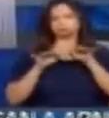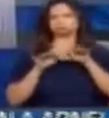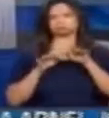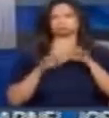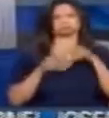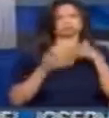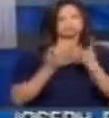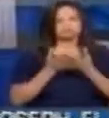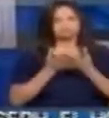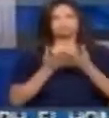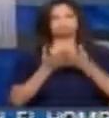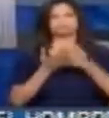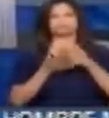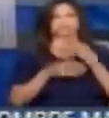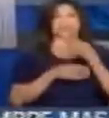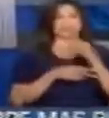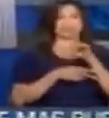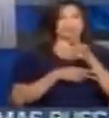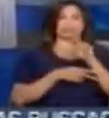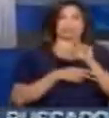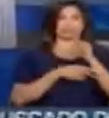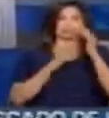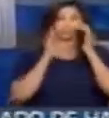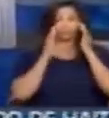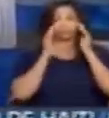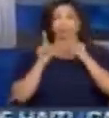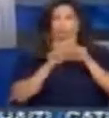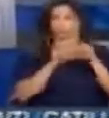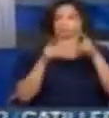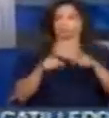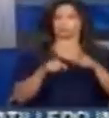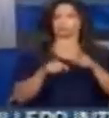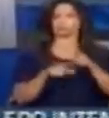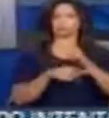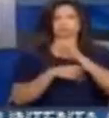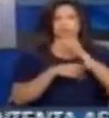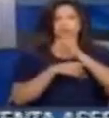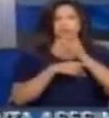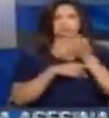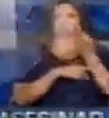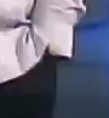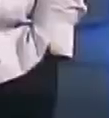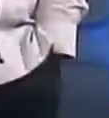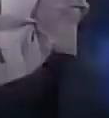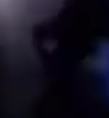hospitales. Preocupación en Jaina, será en la hora cero de Telenoticias.